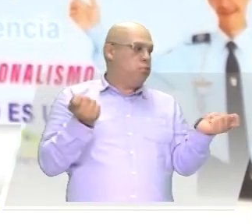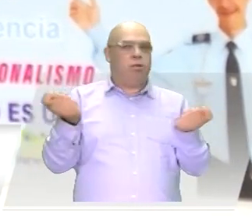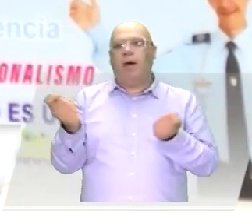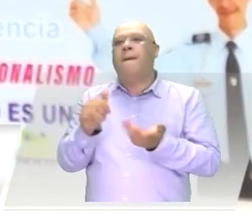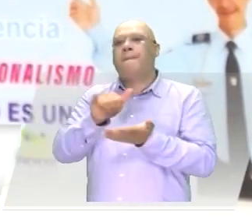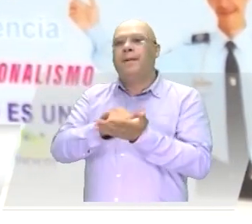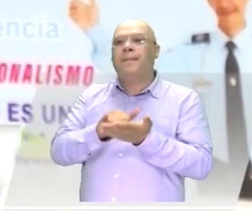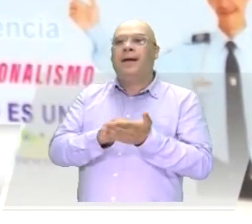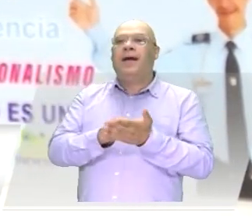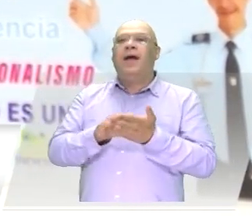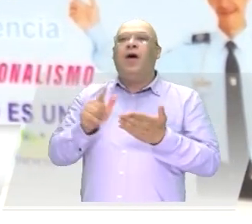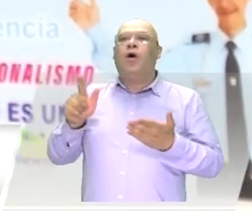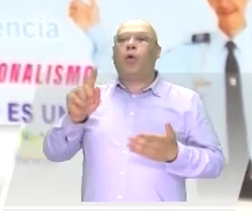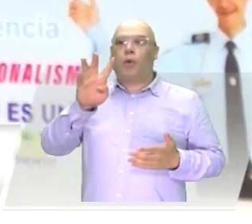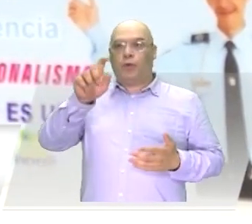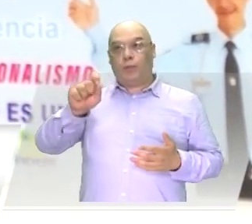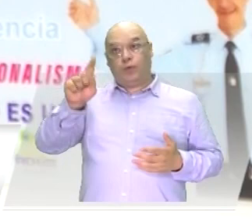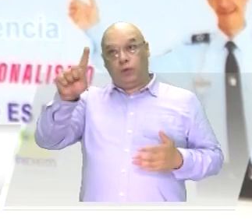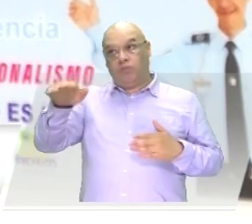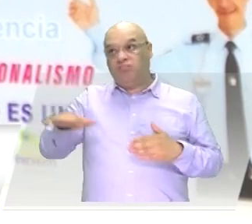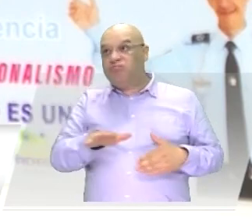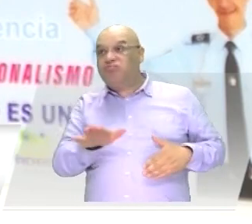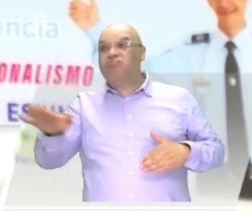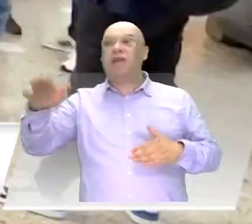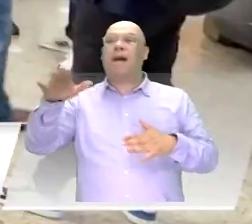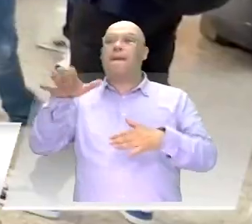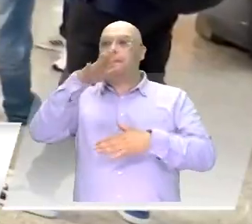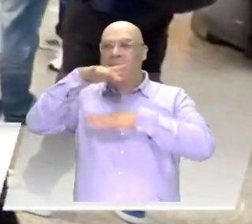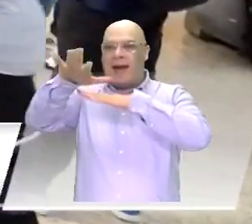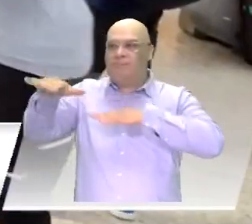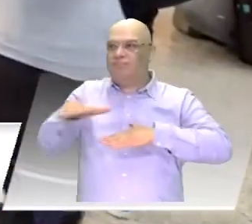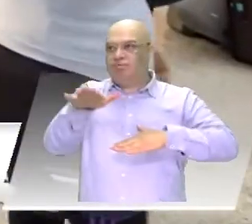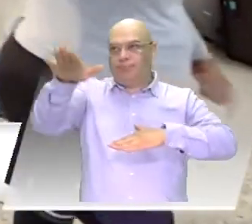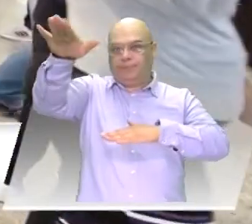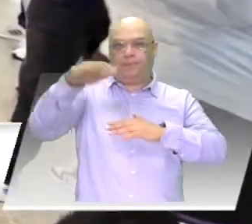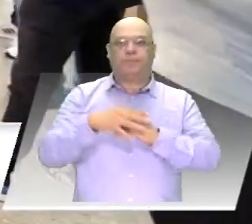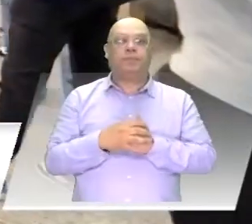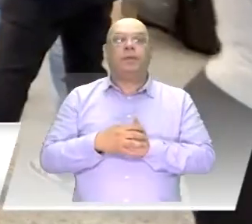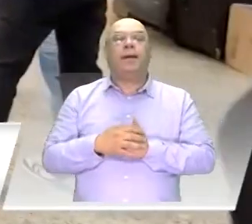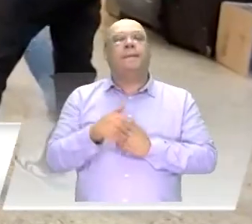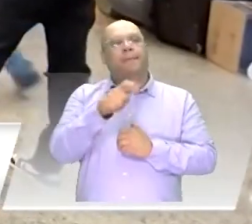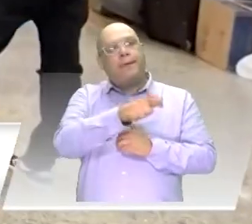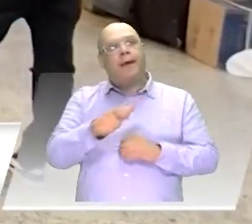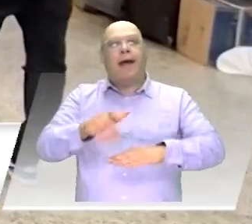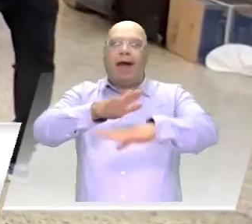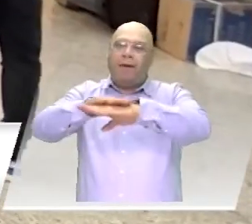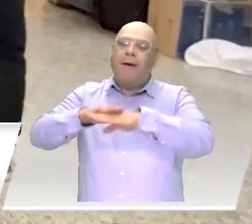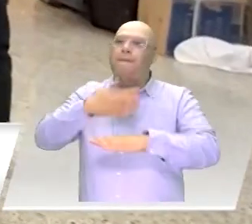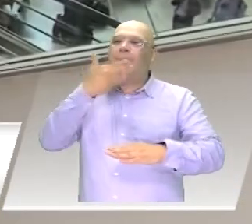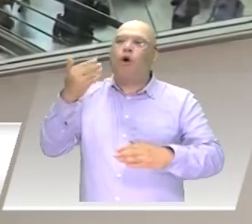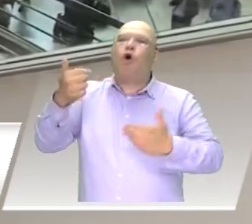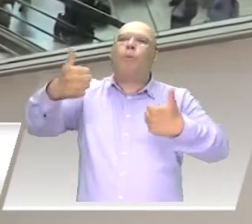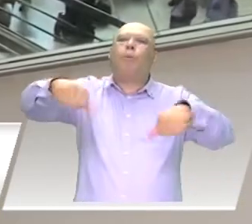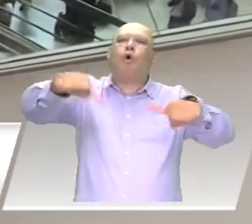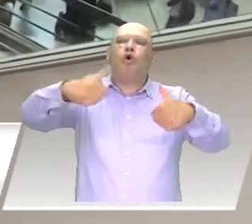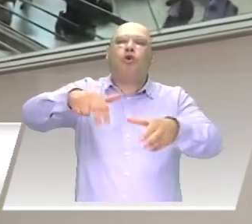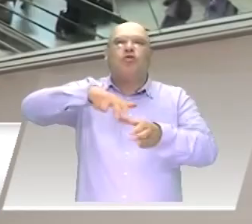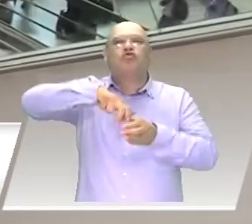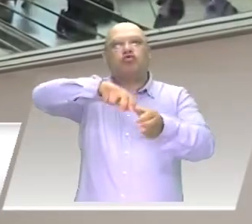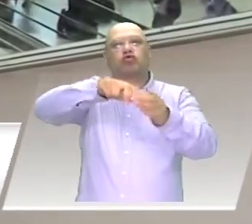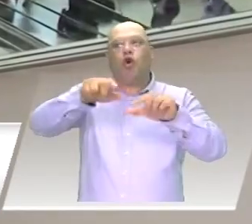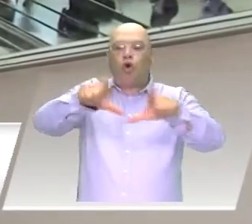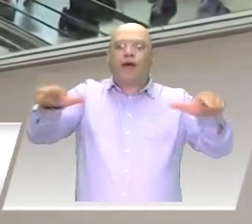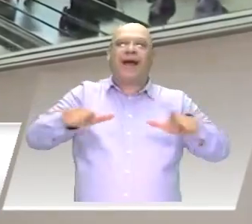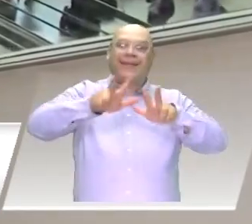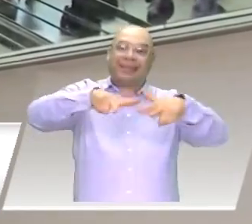vía al mar, la 4.1, tanto para la salida como el ingreso. Las autoridades insisten en viajar en buses intermunicipales desde sitios autorizados.